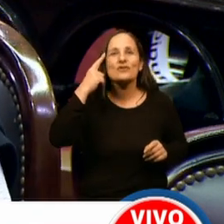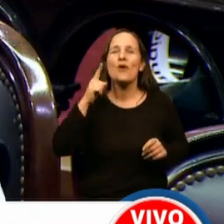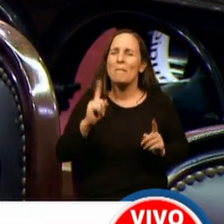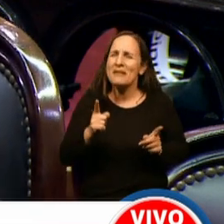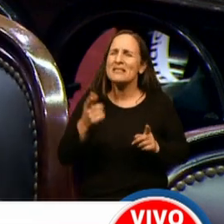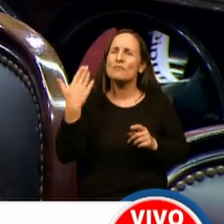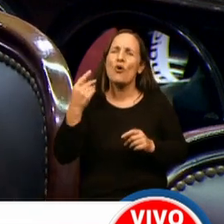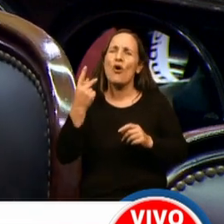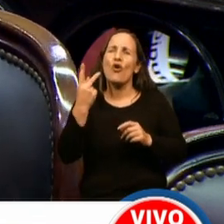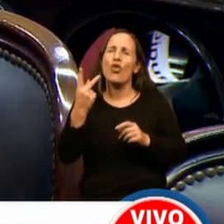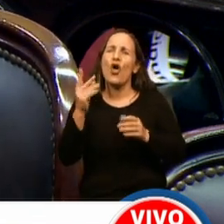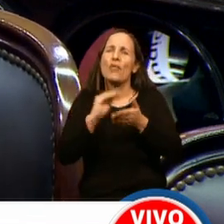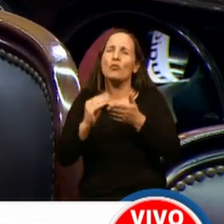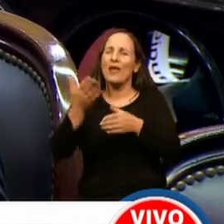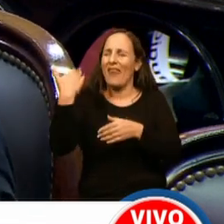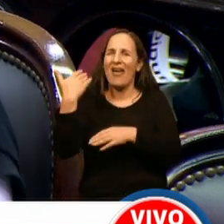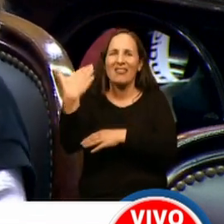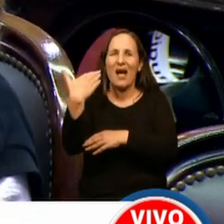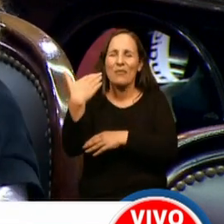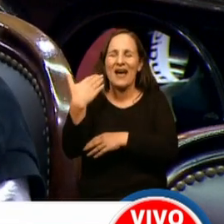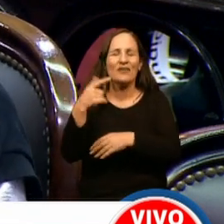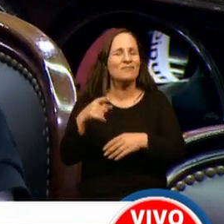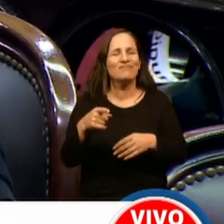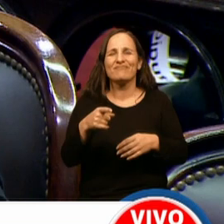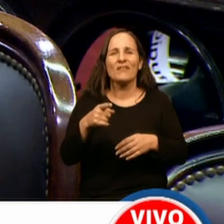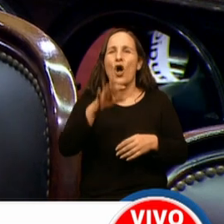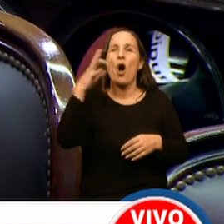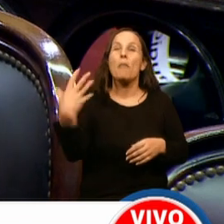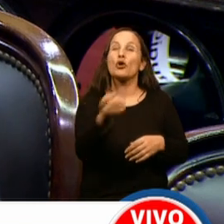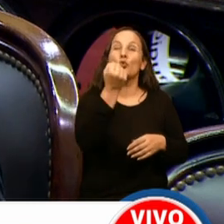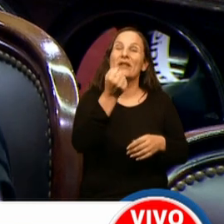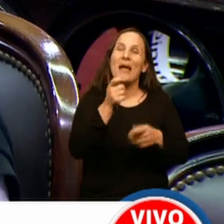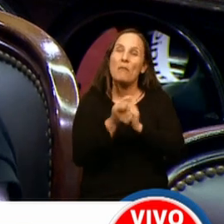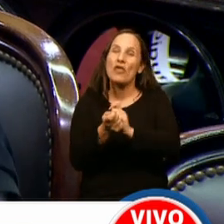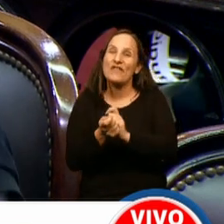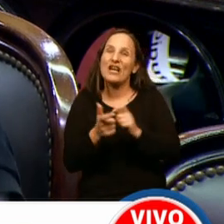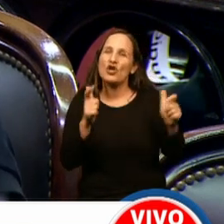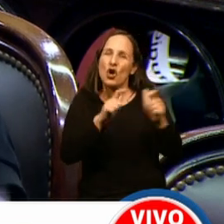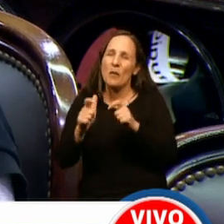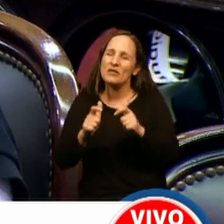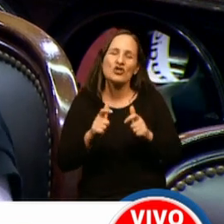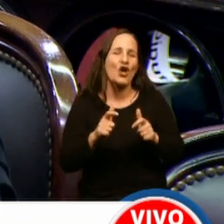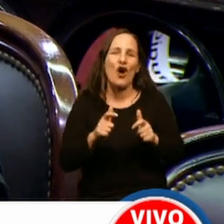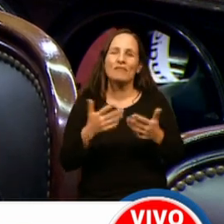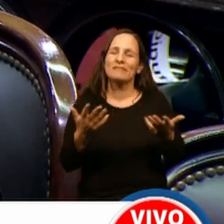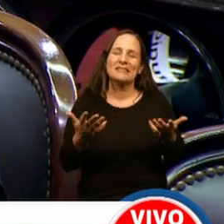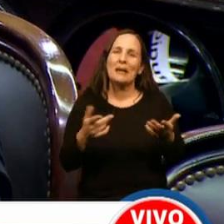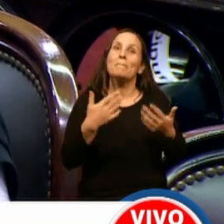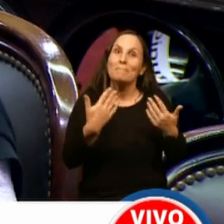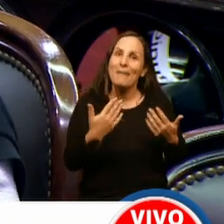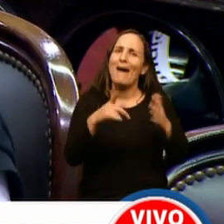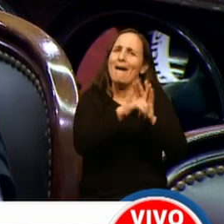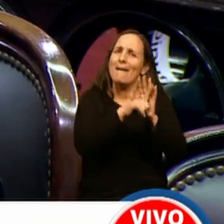señalaba muy bien las dos diputadas preopinantes se perdió la oportunidad de hacer modificaciones en comisión que hagan de esta ley